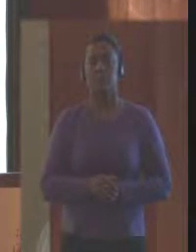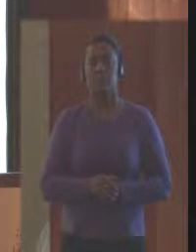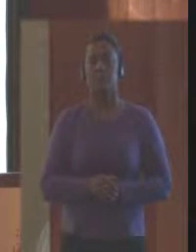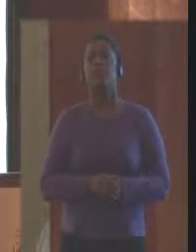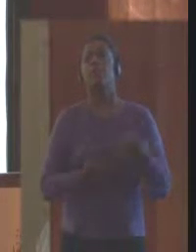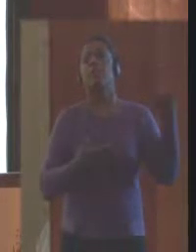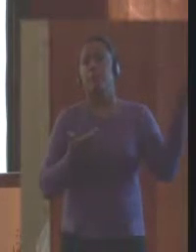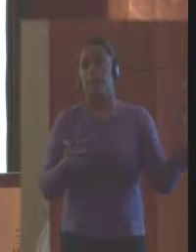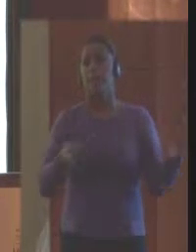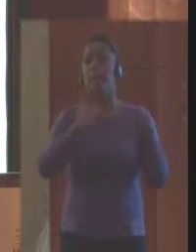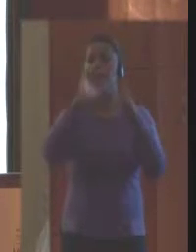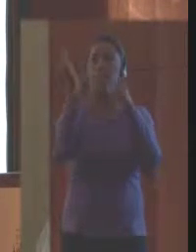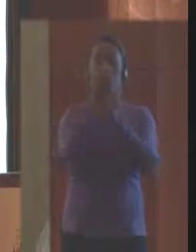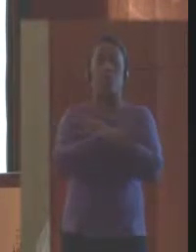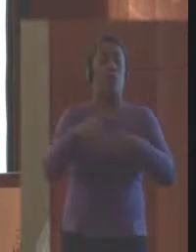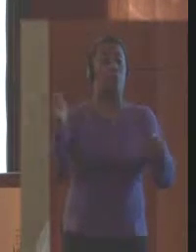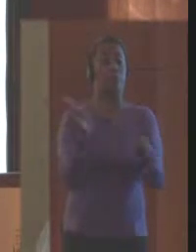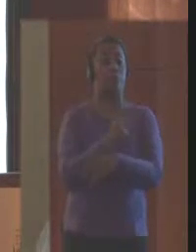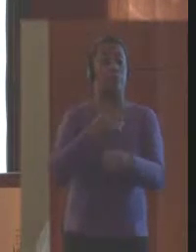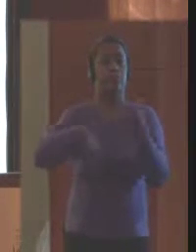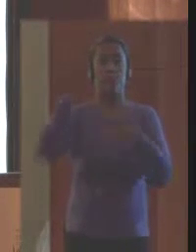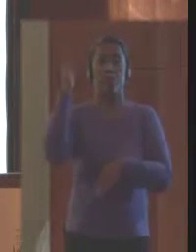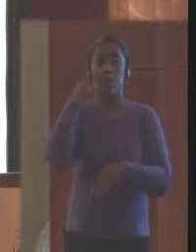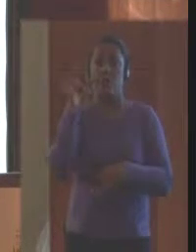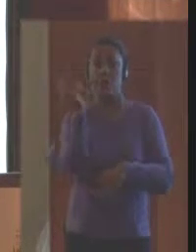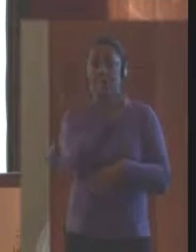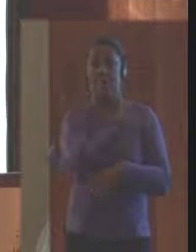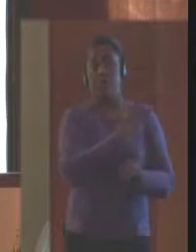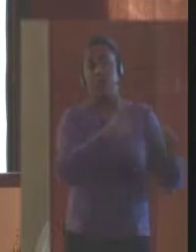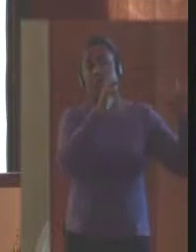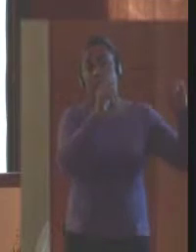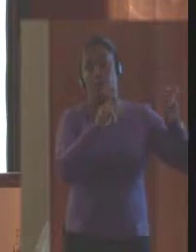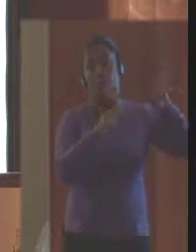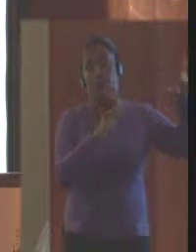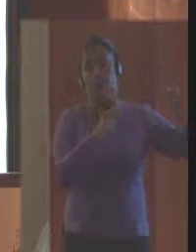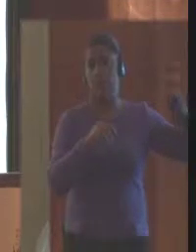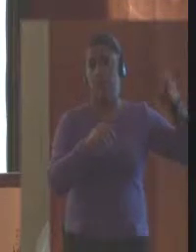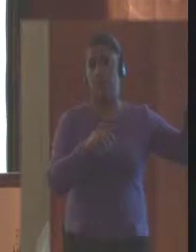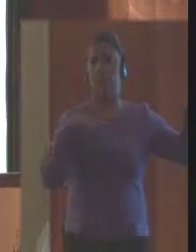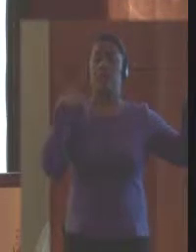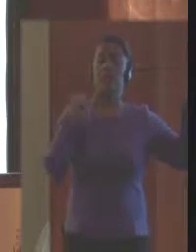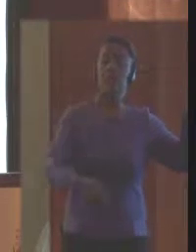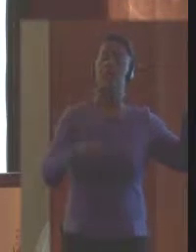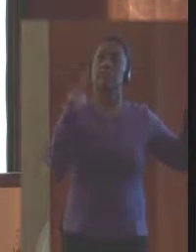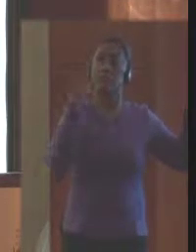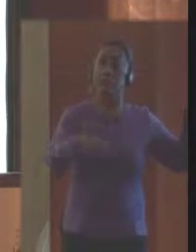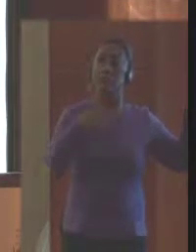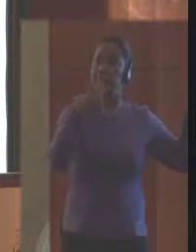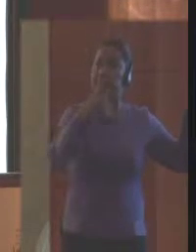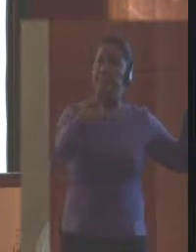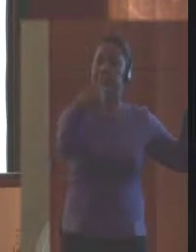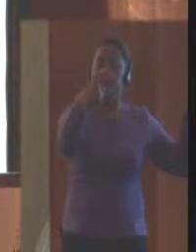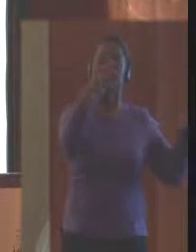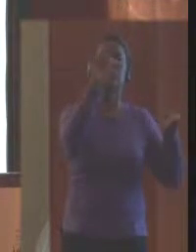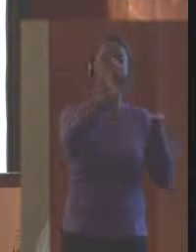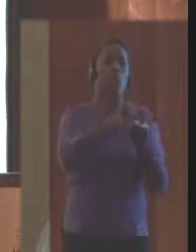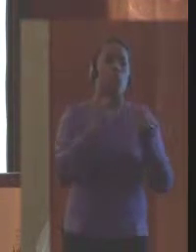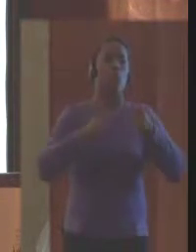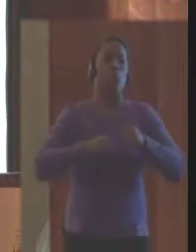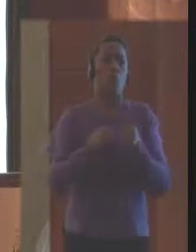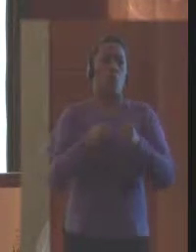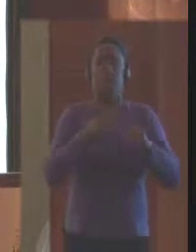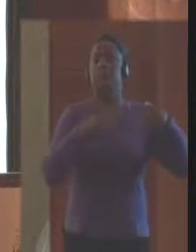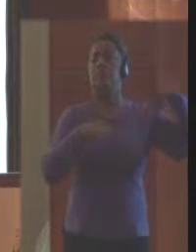Eventos climáticos extremos. Las fotos que veíamos ahora en Curitiba se repiten en todas nuestras ciudades. Igual en Bogotá, tal